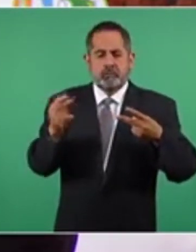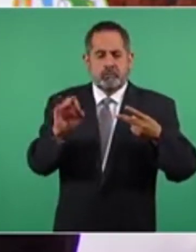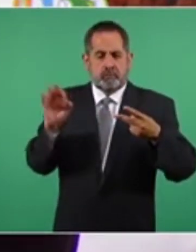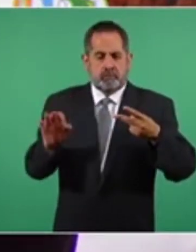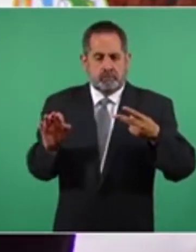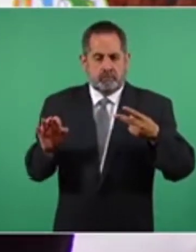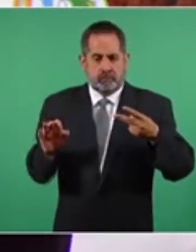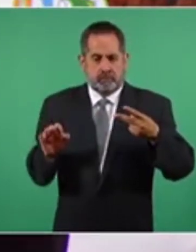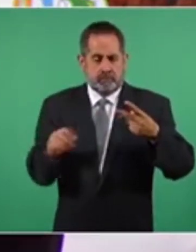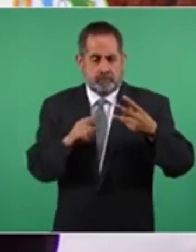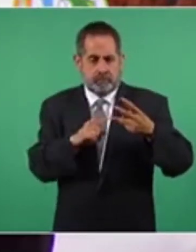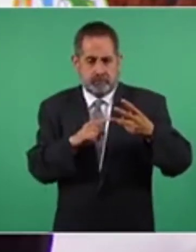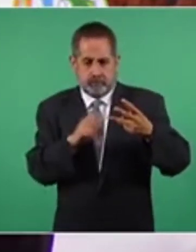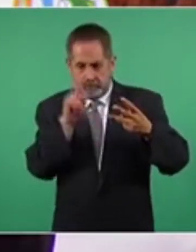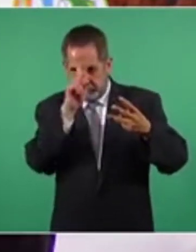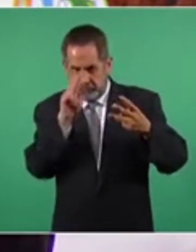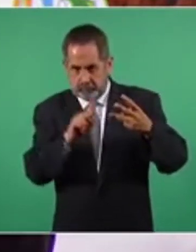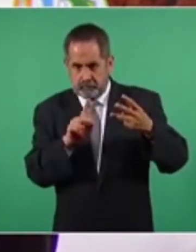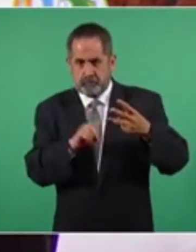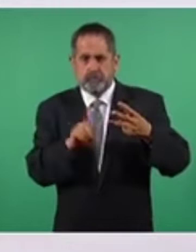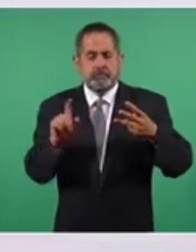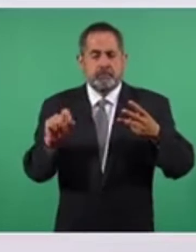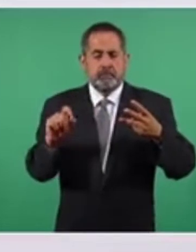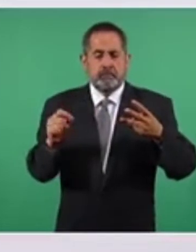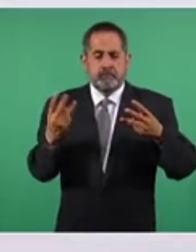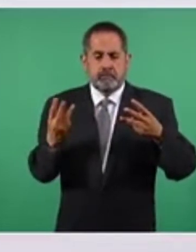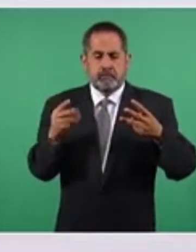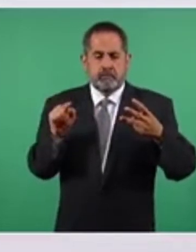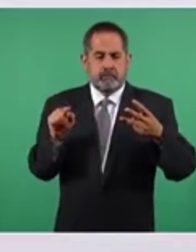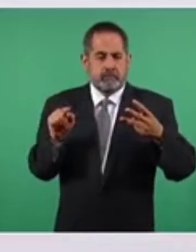26.8%. Peor,